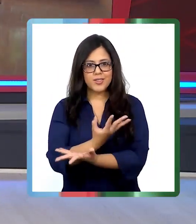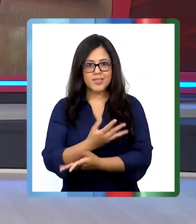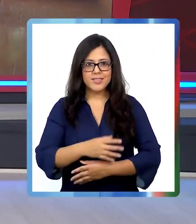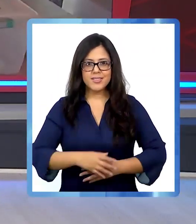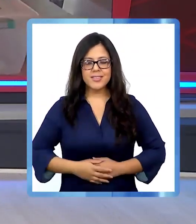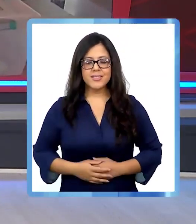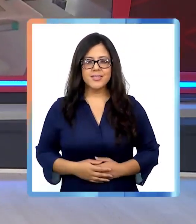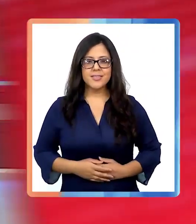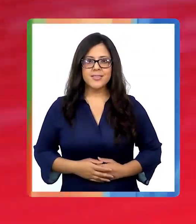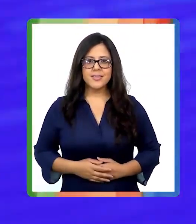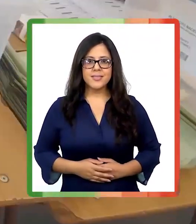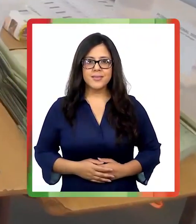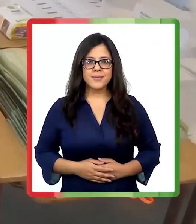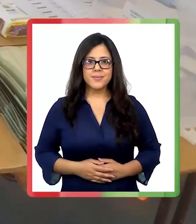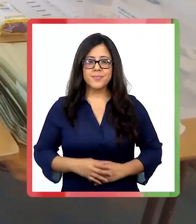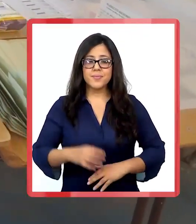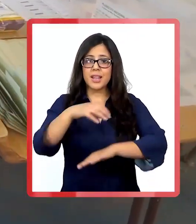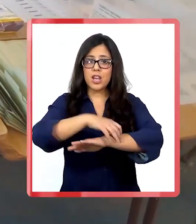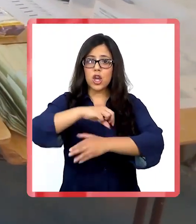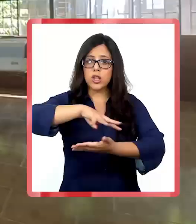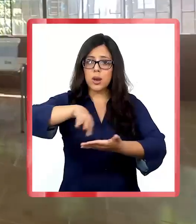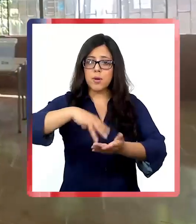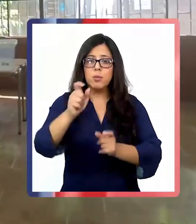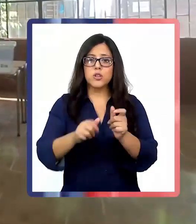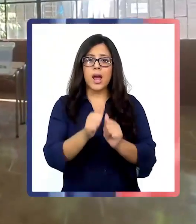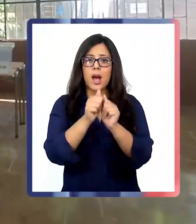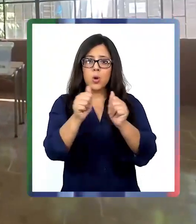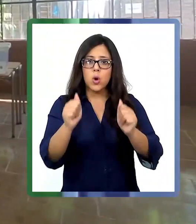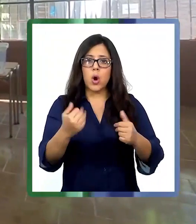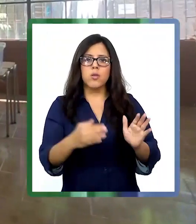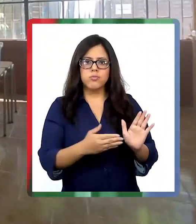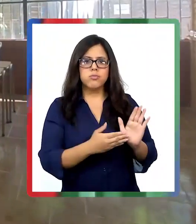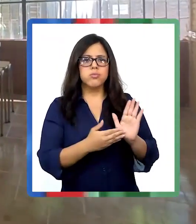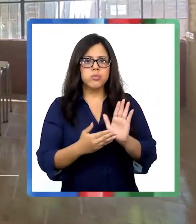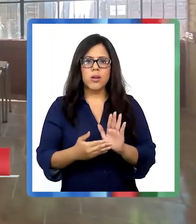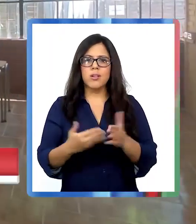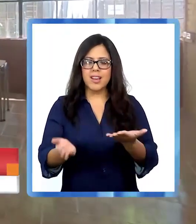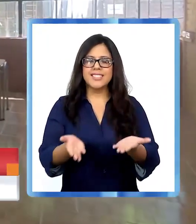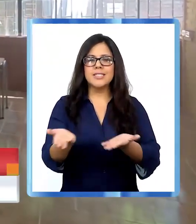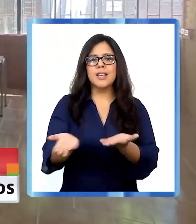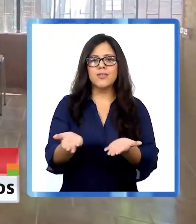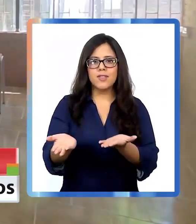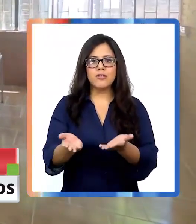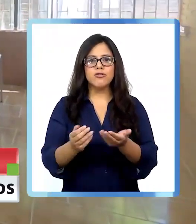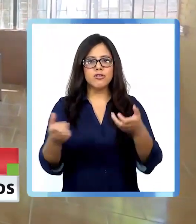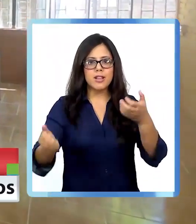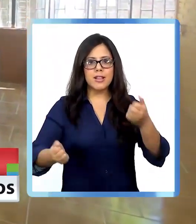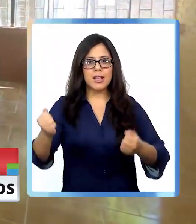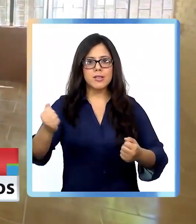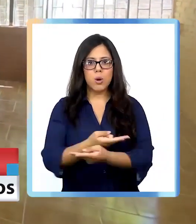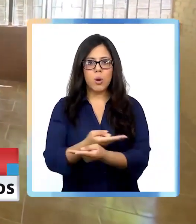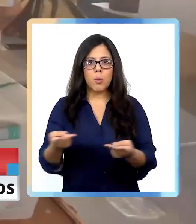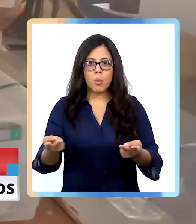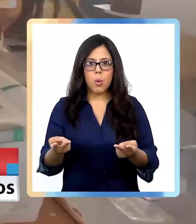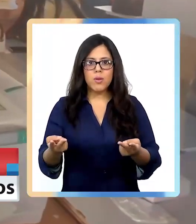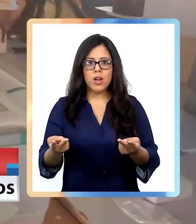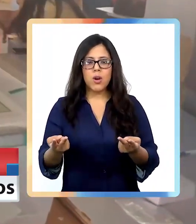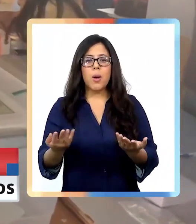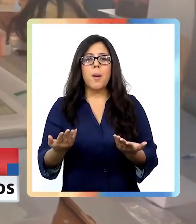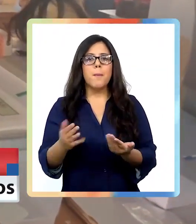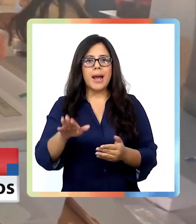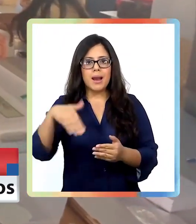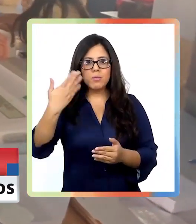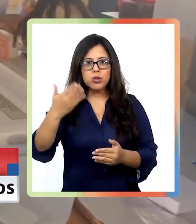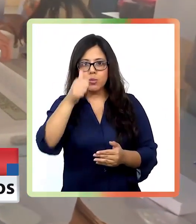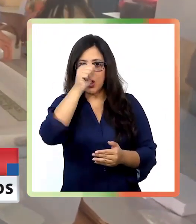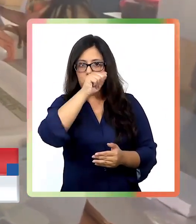TV5 de Linares. En el Maule, autoridades dieron a conocer los servicios de transporte público para